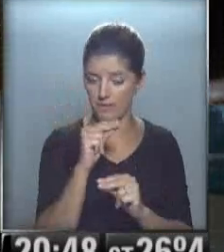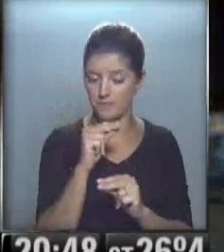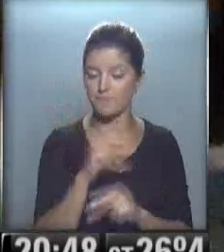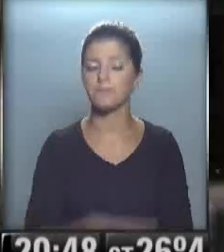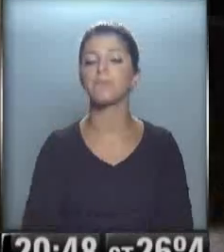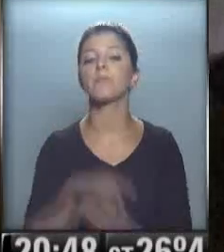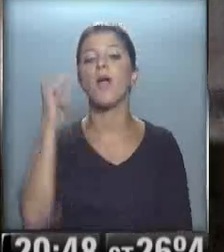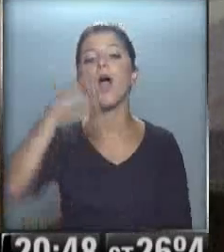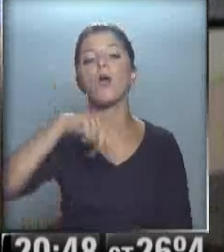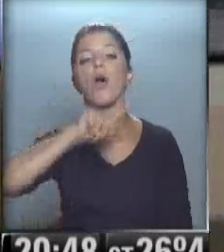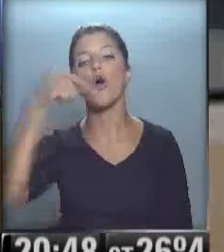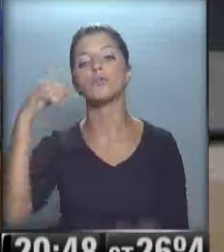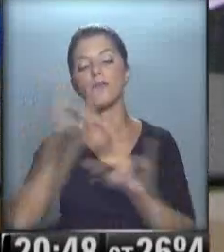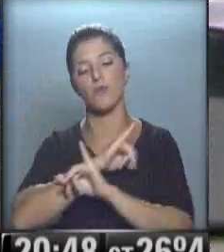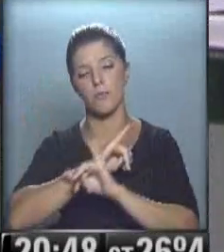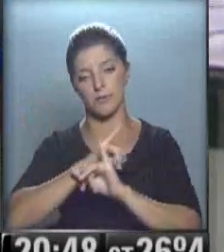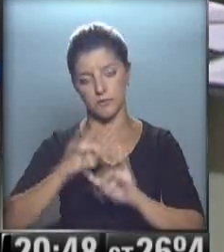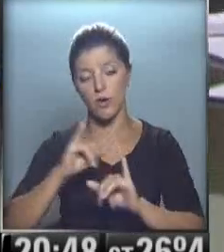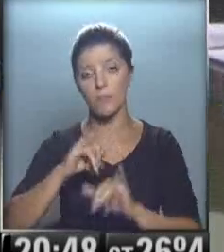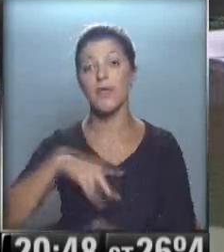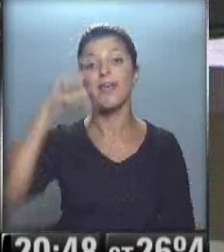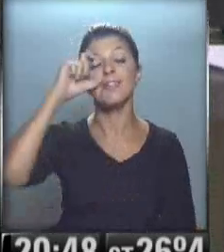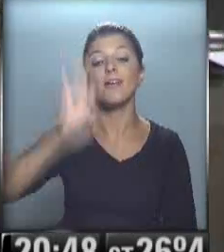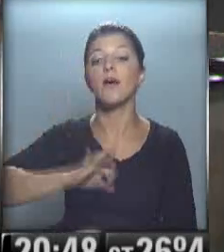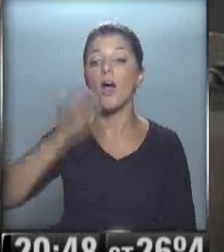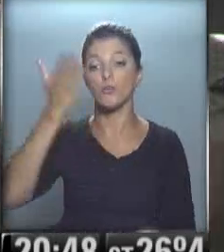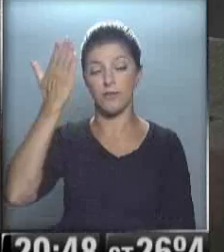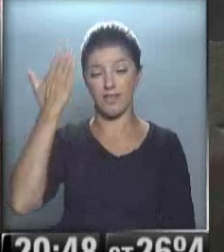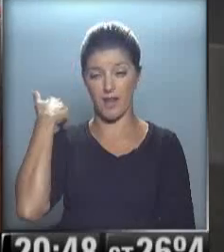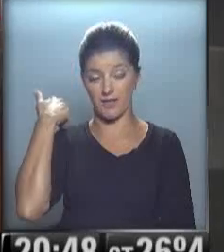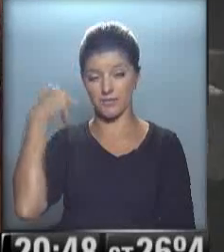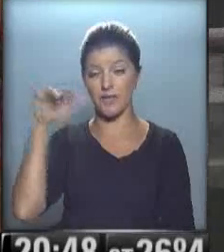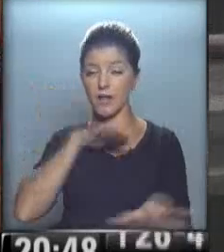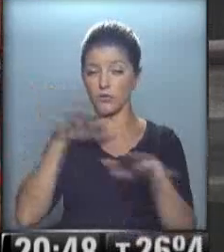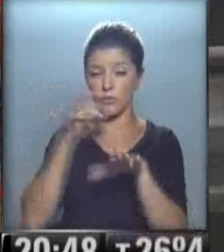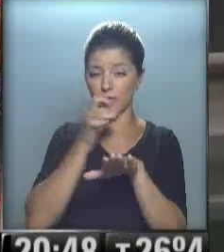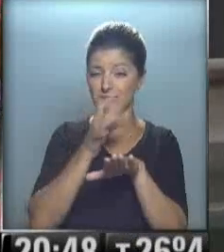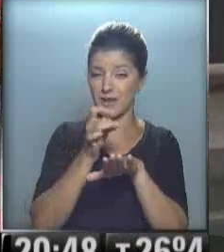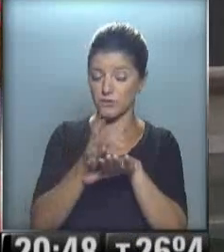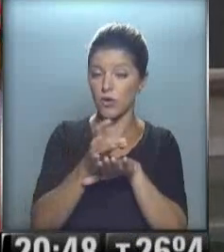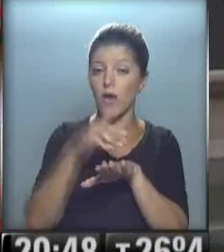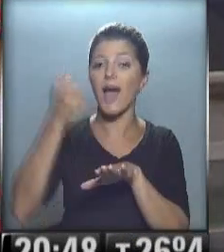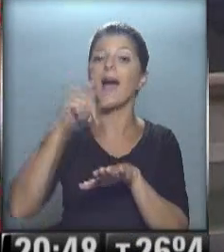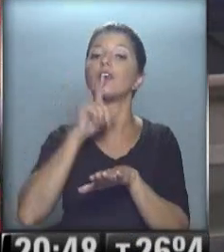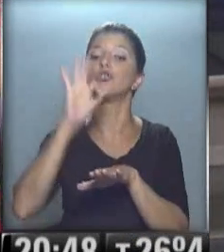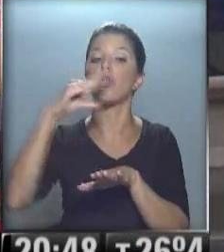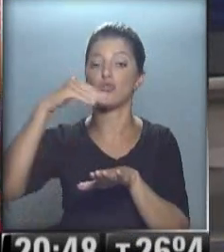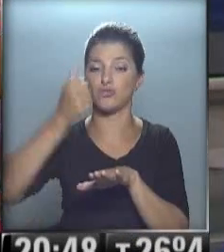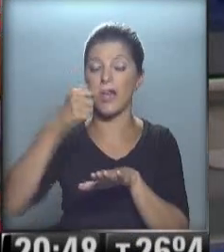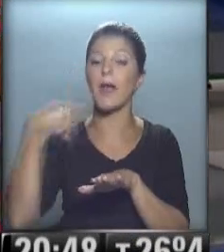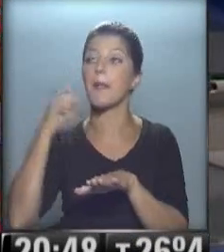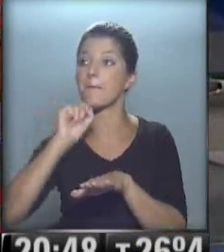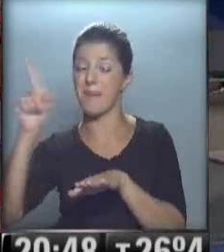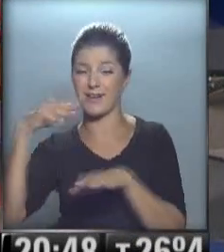Vamos ahora con otra información. Se cumplen 10 años del atentado en la estación de Atocha en Madrid. Hoy